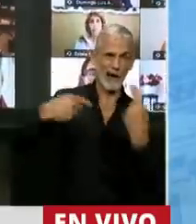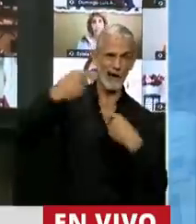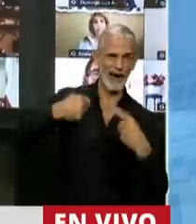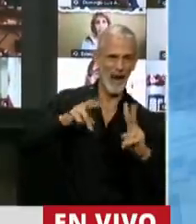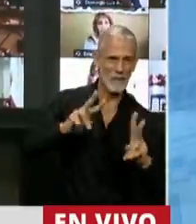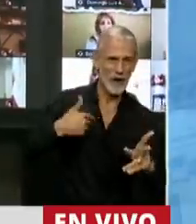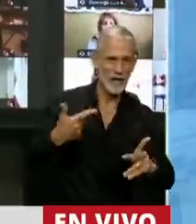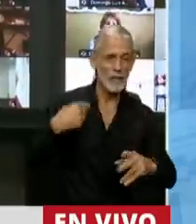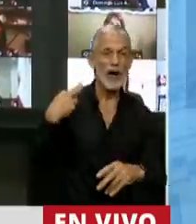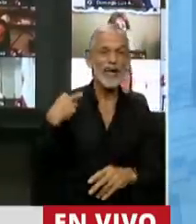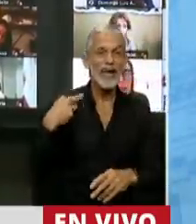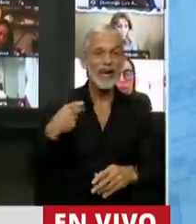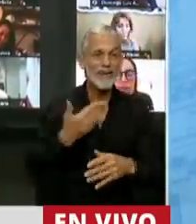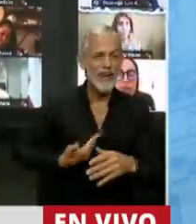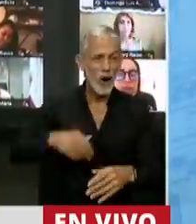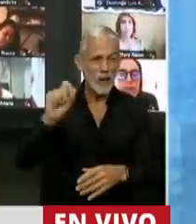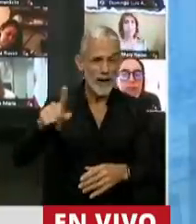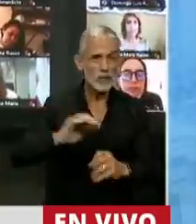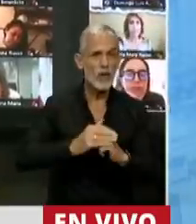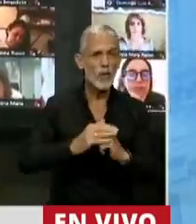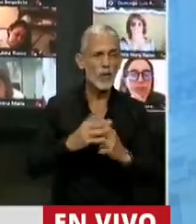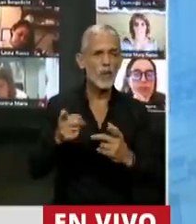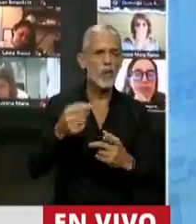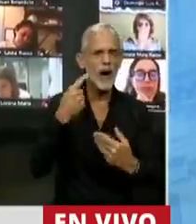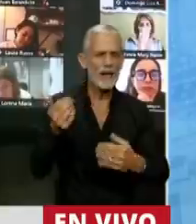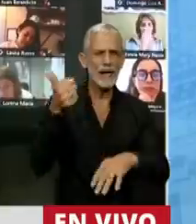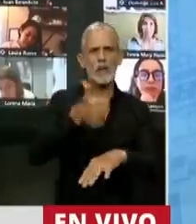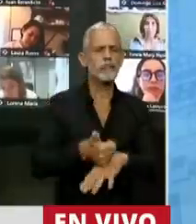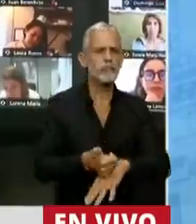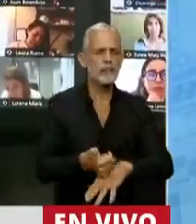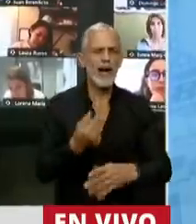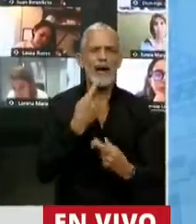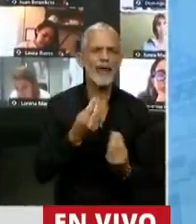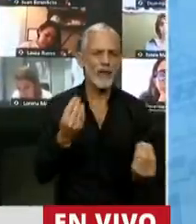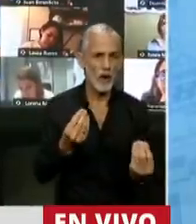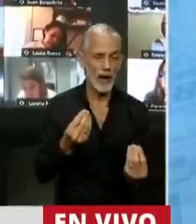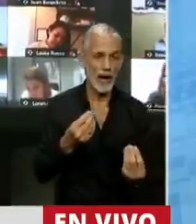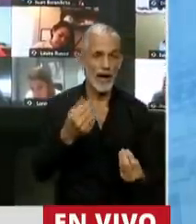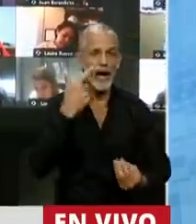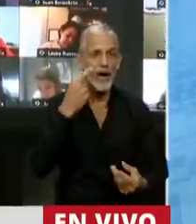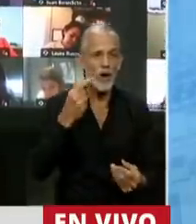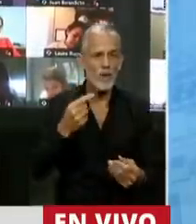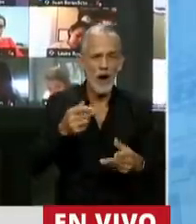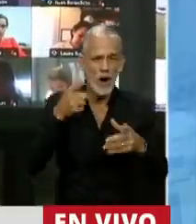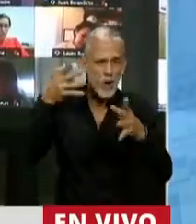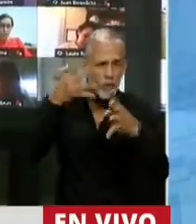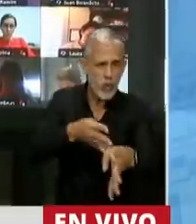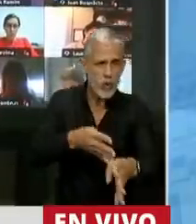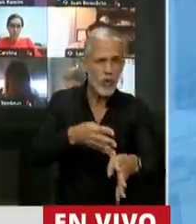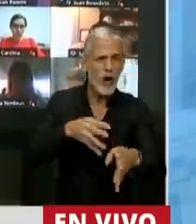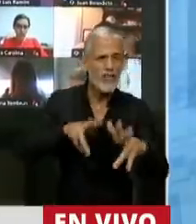todo y el jefe de gobierno de ustedes llegó a aseverar y asegurar que el hombre convivió y combatió a los